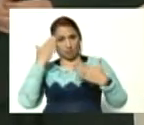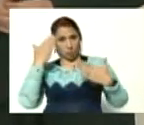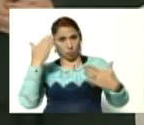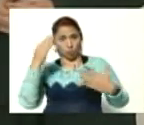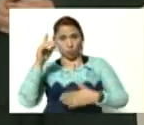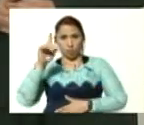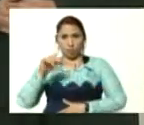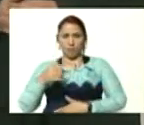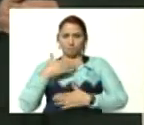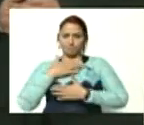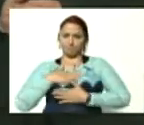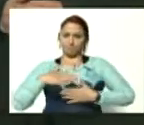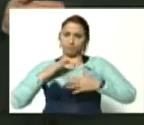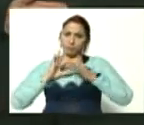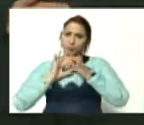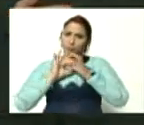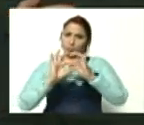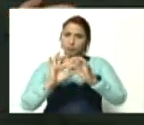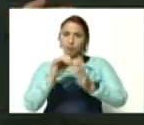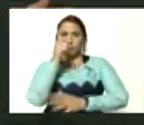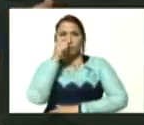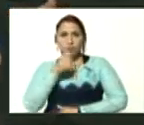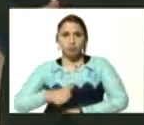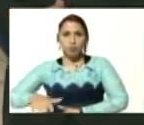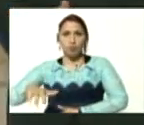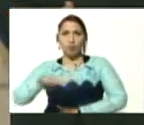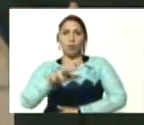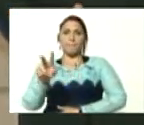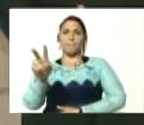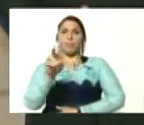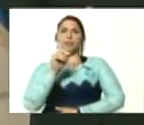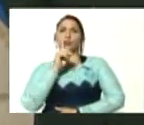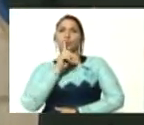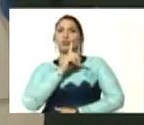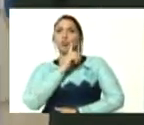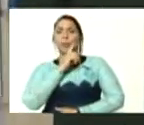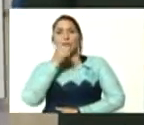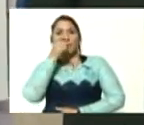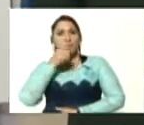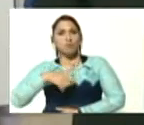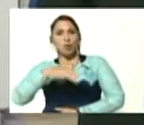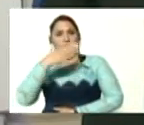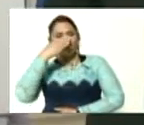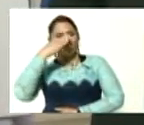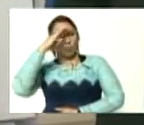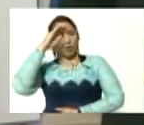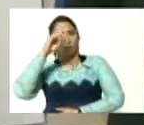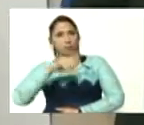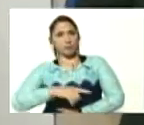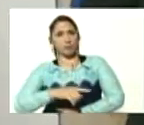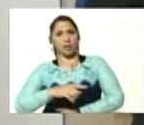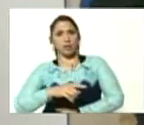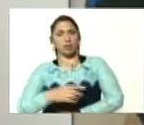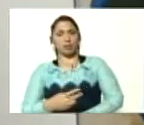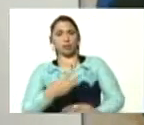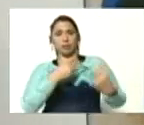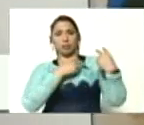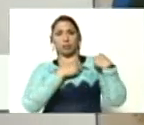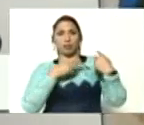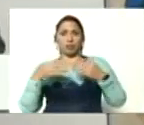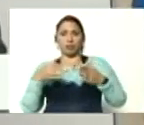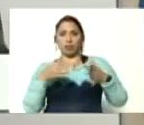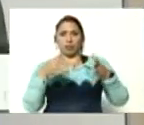muy fraternal al pueblo venezolano en nombre del pueblo cubano y de la dirección de nuestro